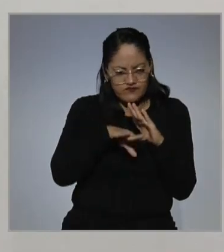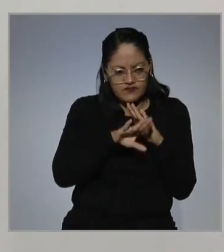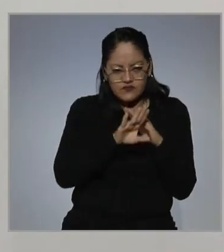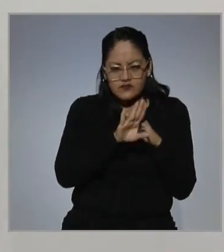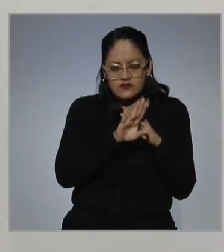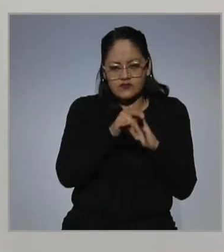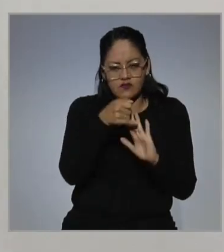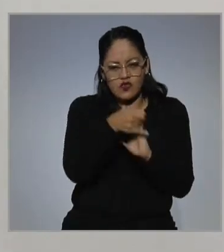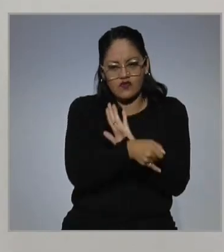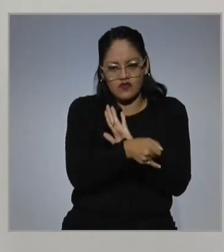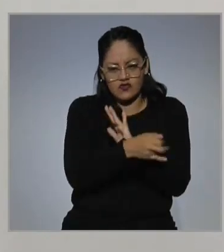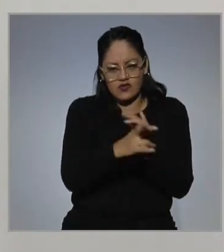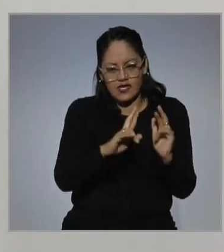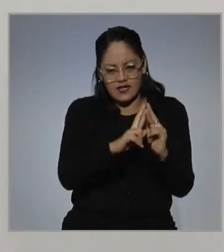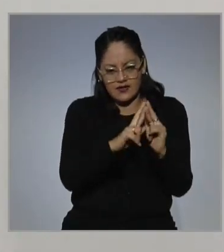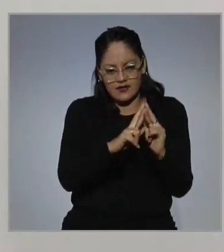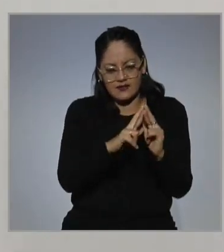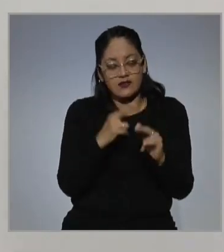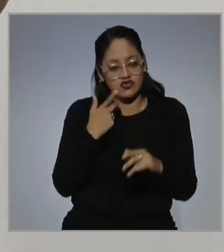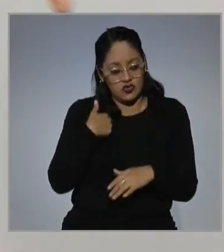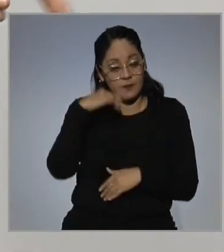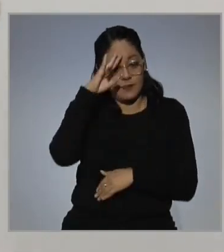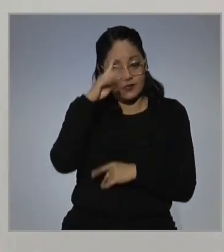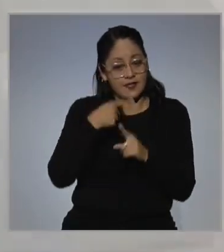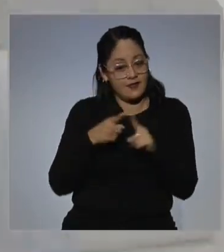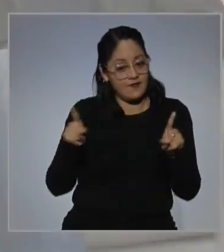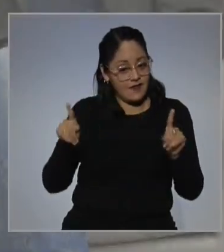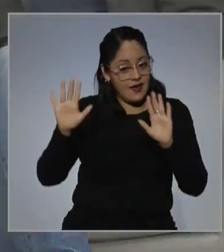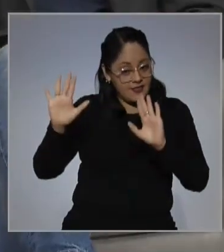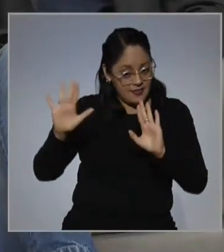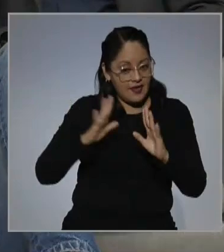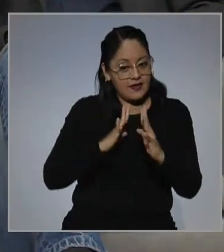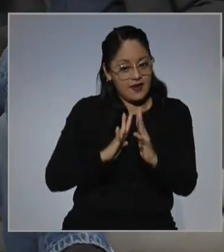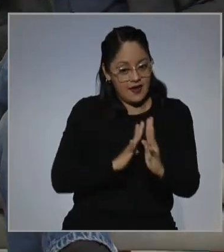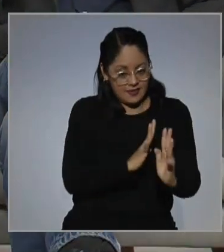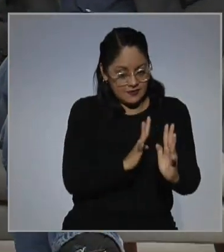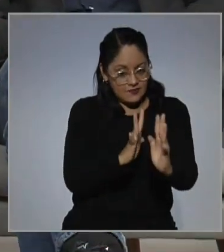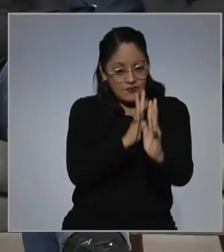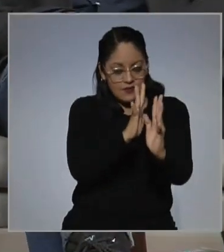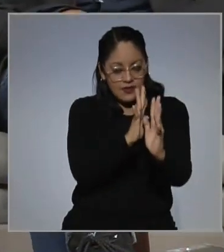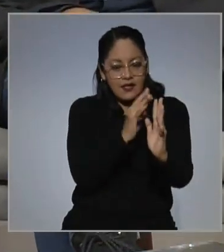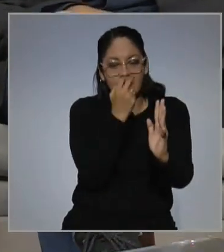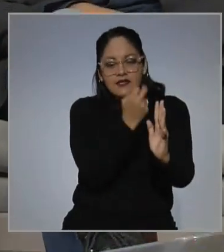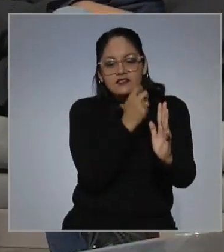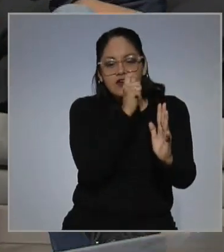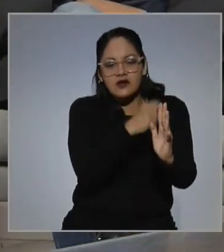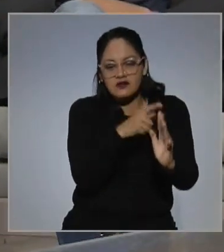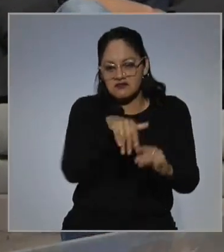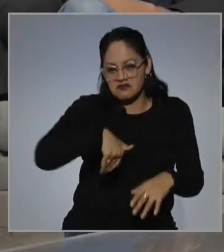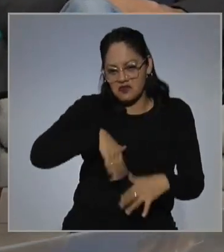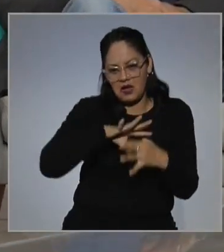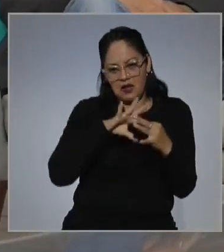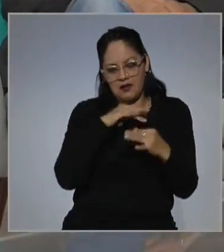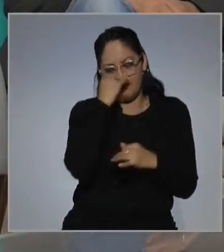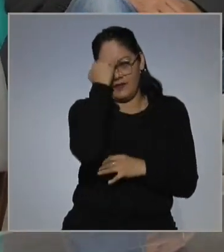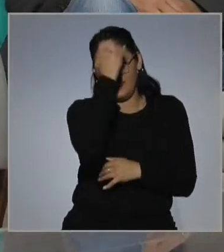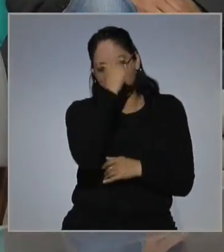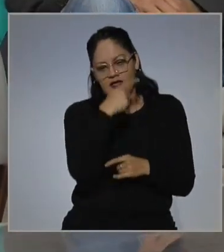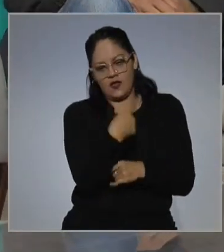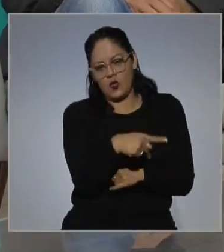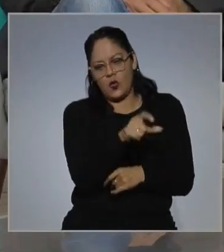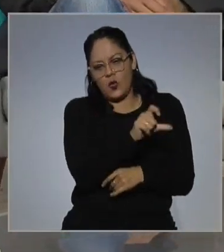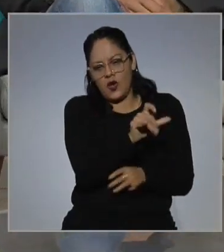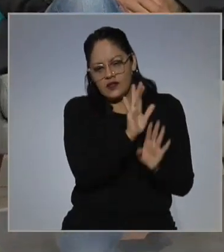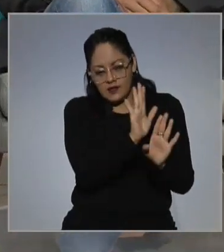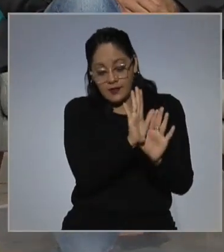sí discrepo Religioso, un poco, claro. que una cosa es el desfile, que fue producto de lo que tú quieras, ¿no? En el momento en